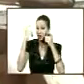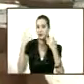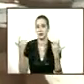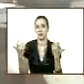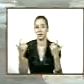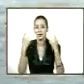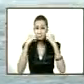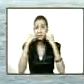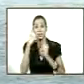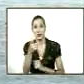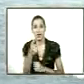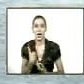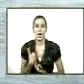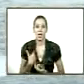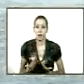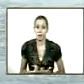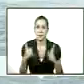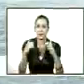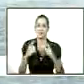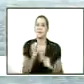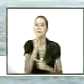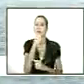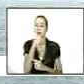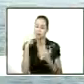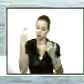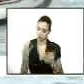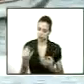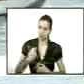Chávez, porque la misma le permitirá tener una vejez